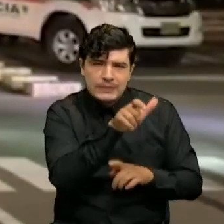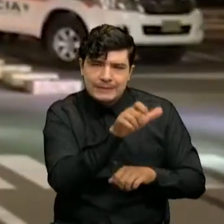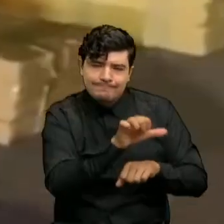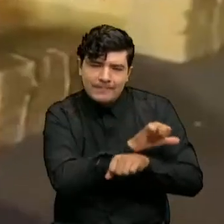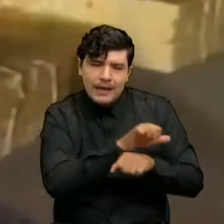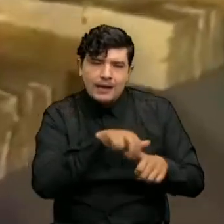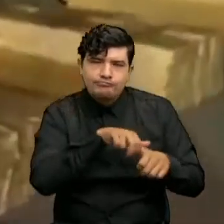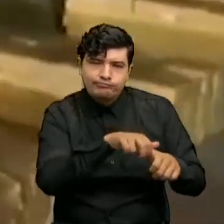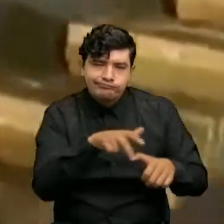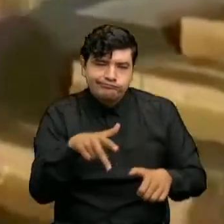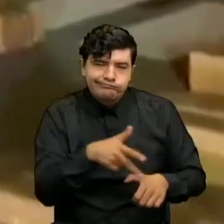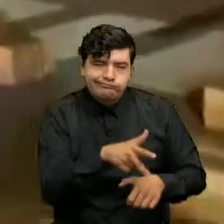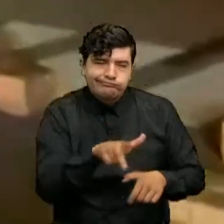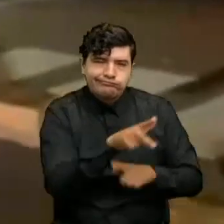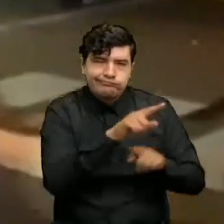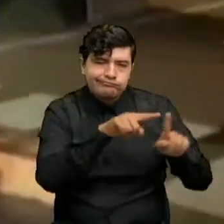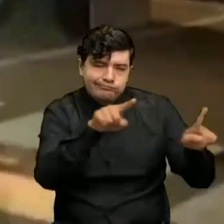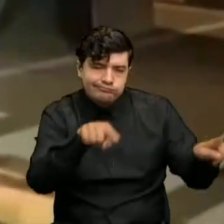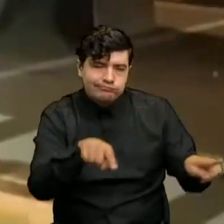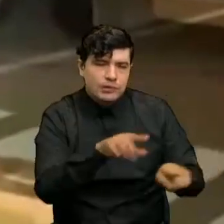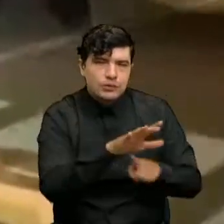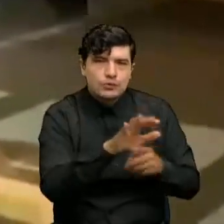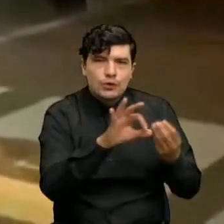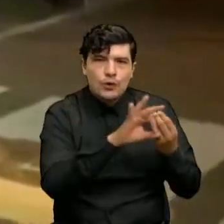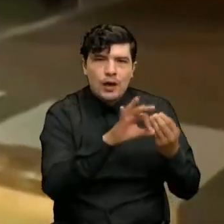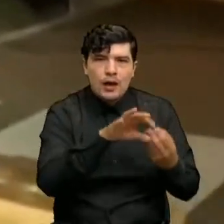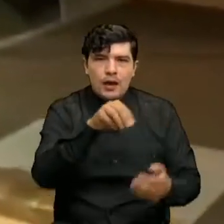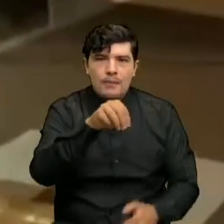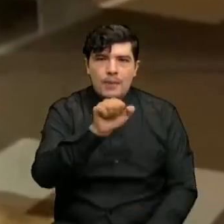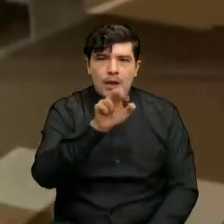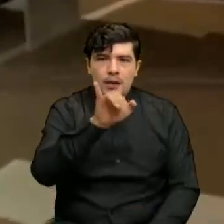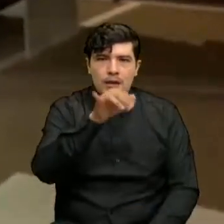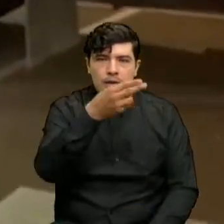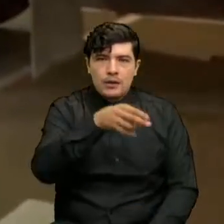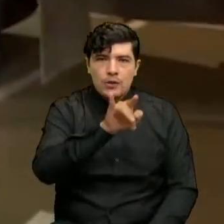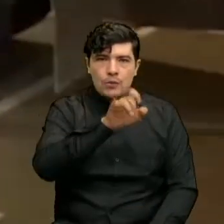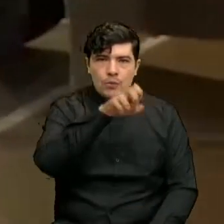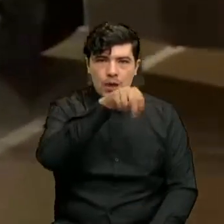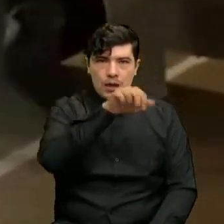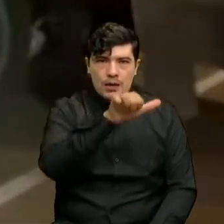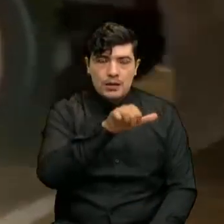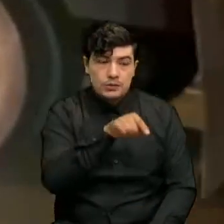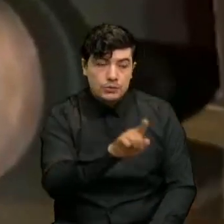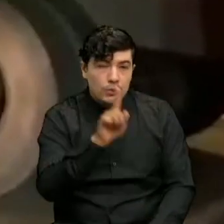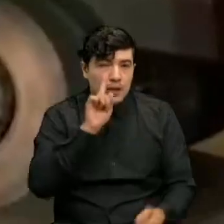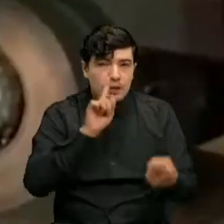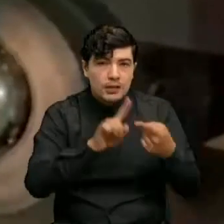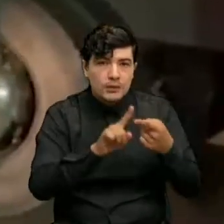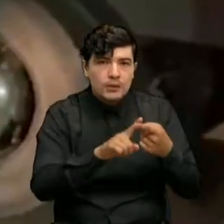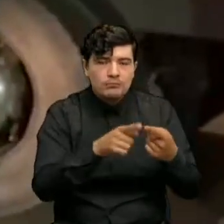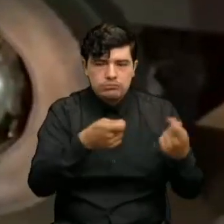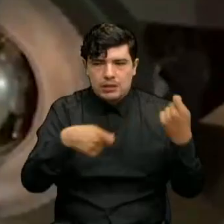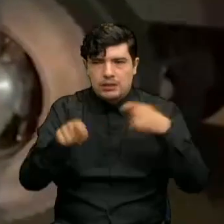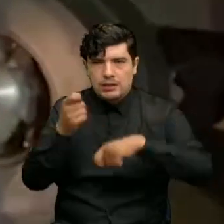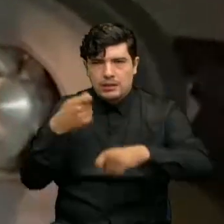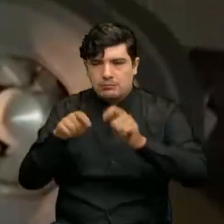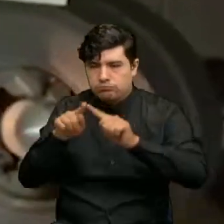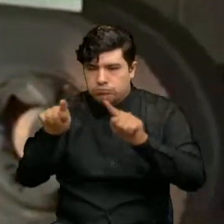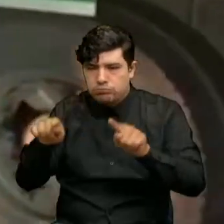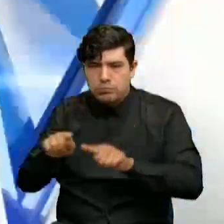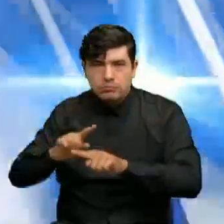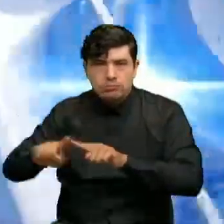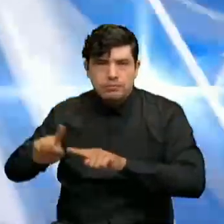pesos según investigaciones esta mercancía tenía como destino el abastecimiento de ollas y expendios en la zona de frontera